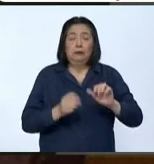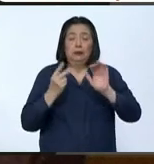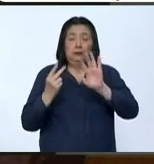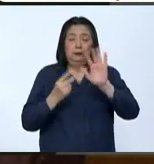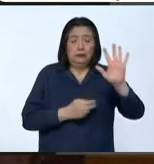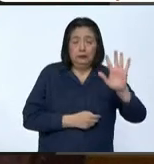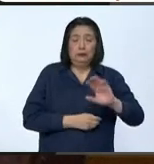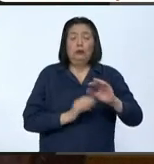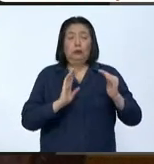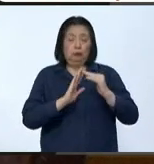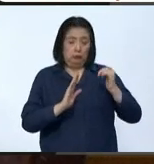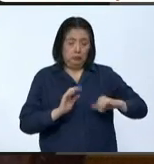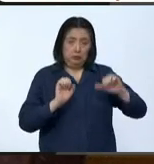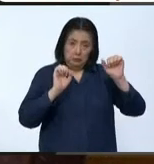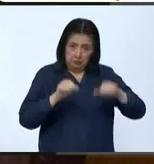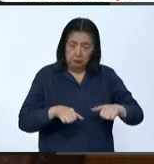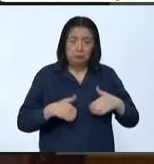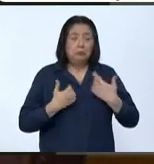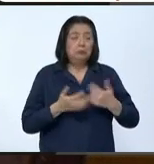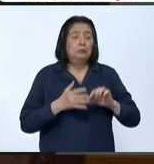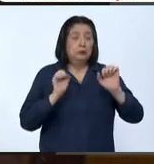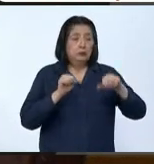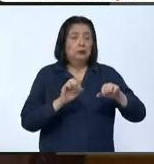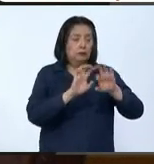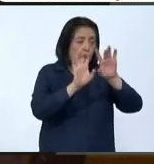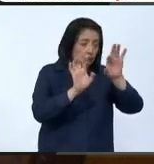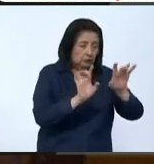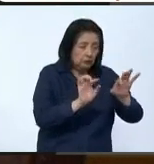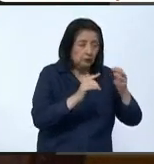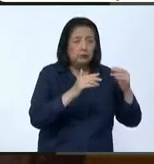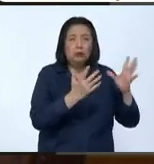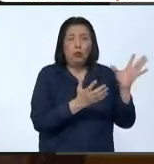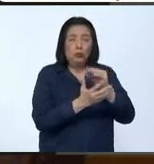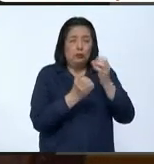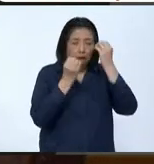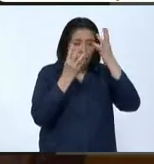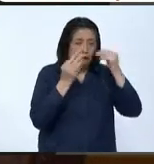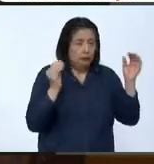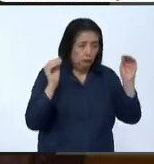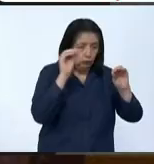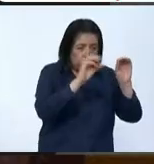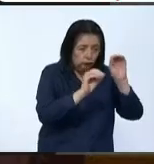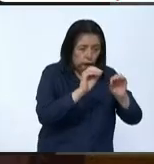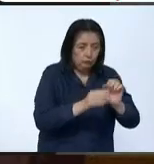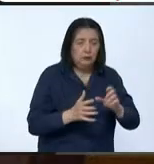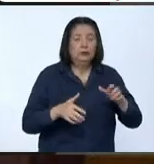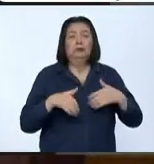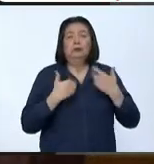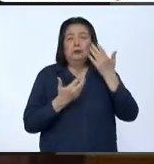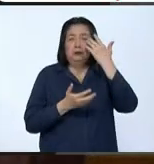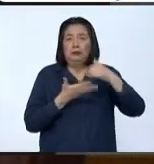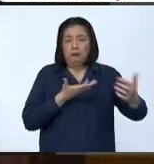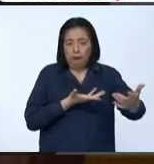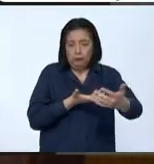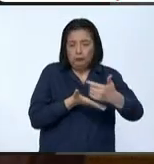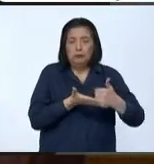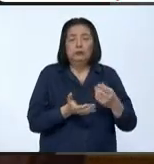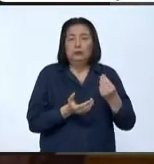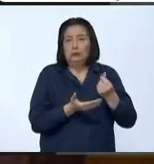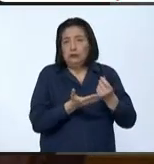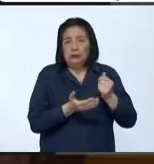municipalidades lograrán consolidar su catástrofe fiscal para fortalecer la generación de sus ingresos